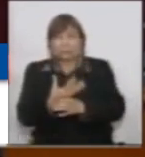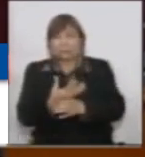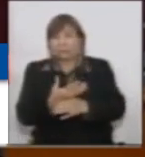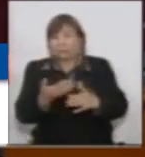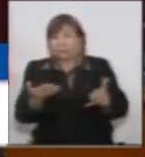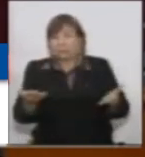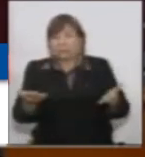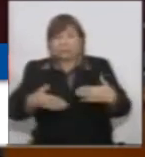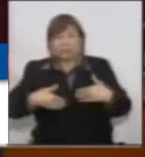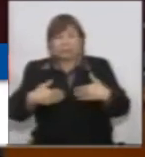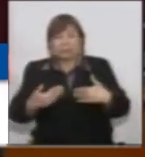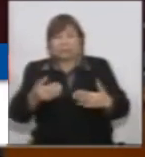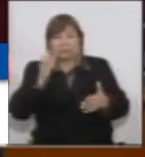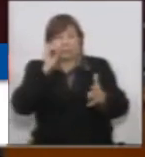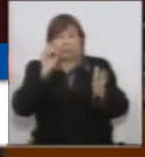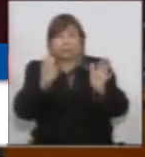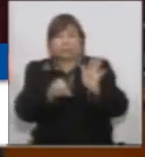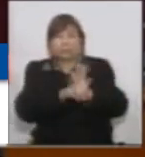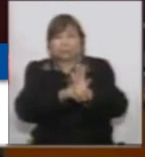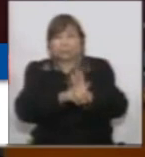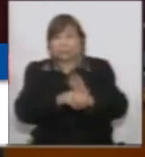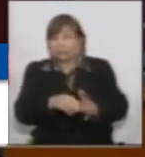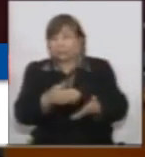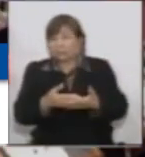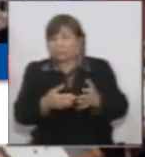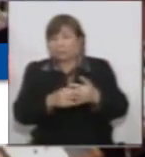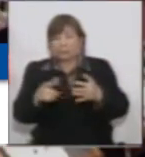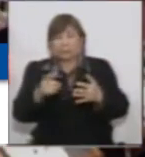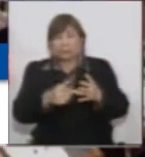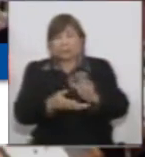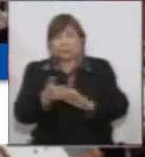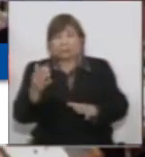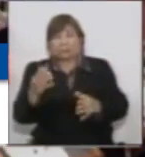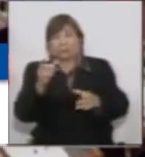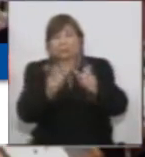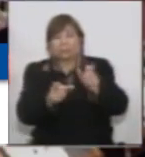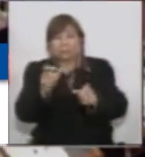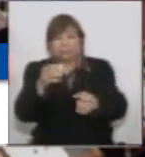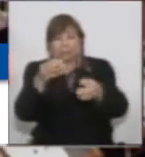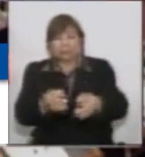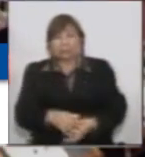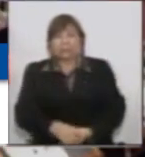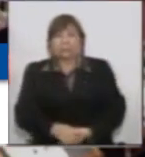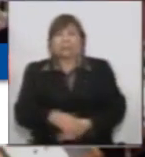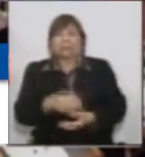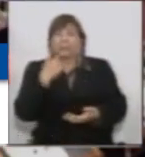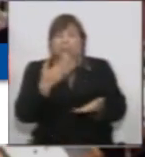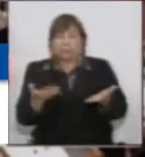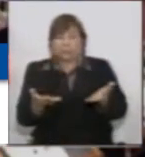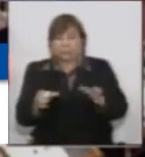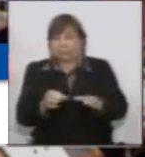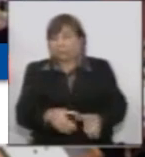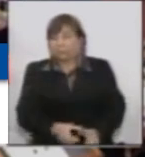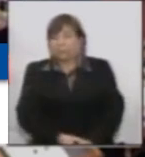que ya no se puede dar un ejemplo más claro. El presidente tiene que salir corriendo de la ciudad porque la población ya no le cree. Y eso es lo que viene a hacer